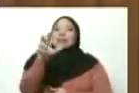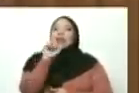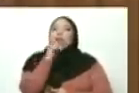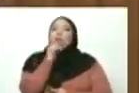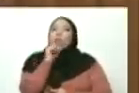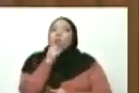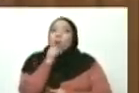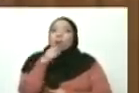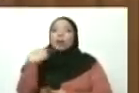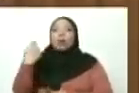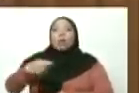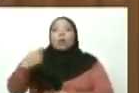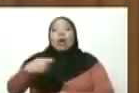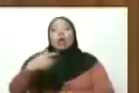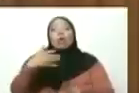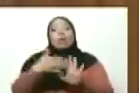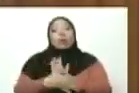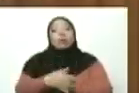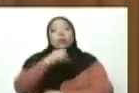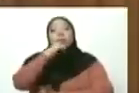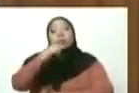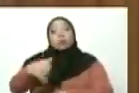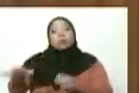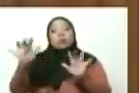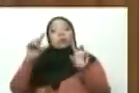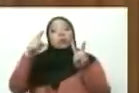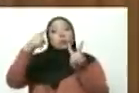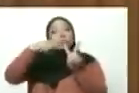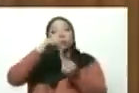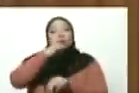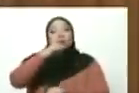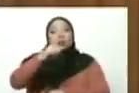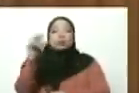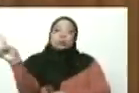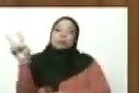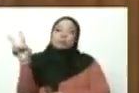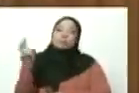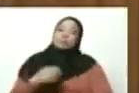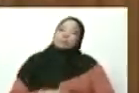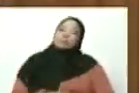y jubilados con esta información de bretton a contar con los estudios de venezolana de televisión adelante